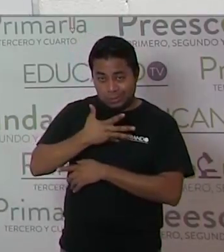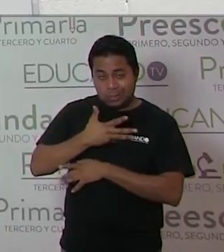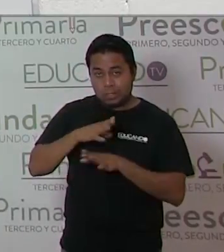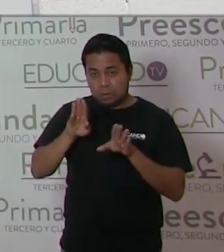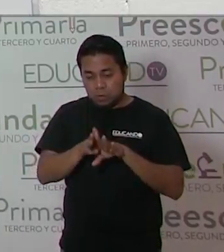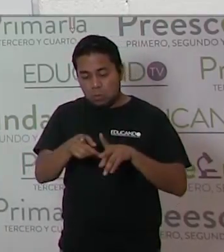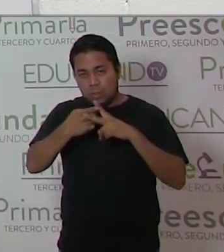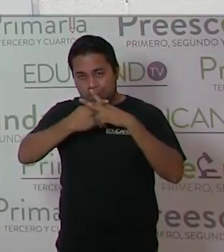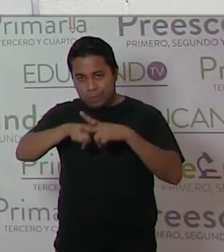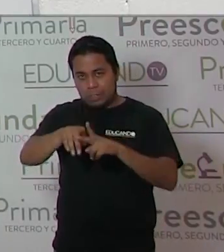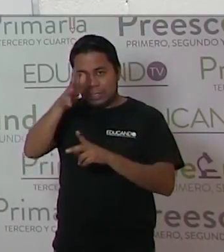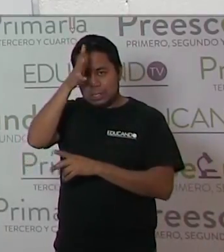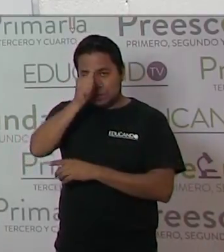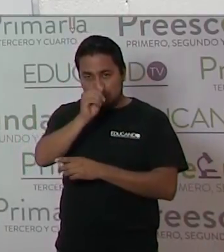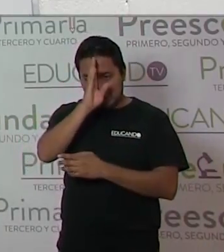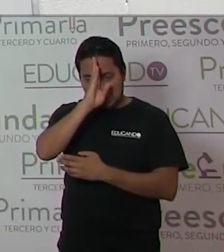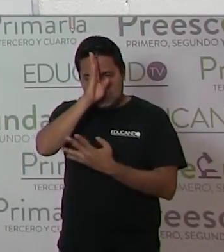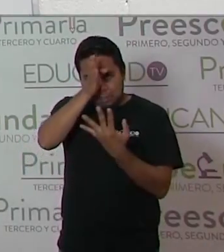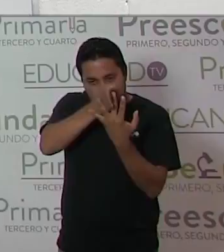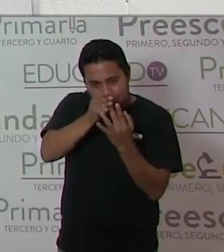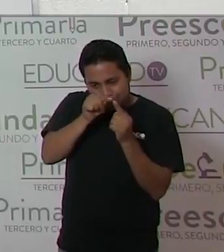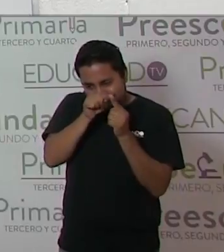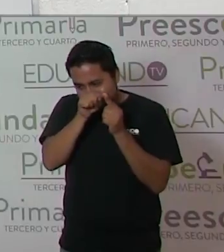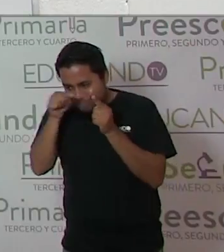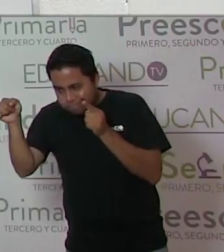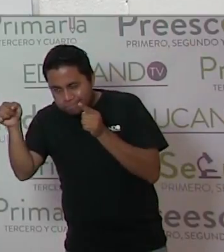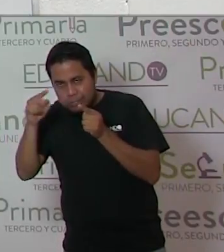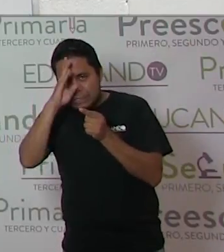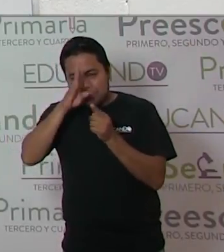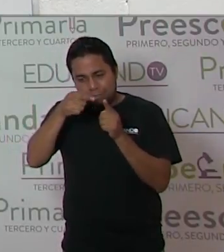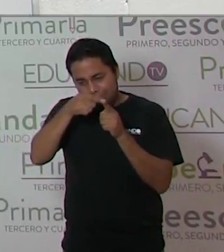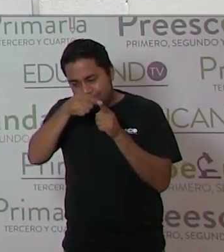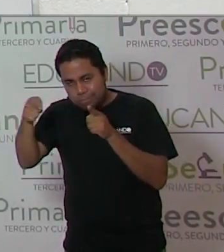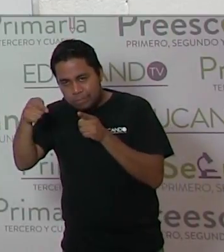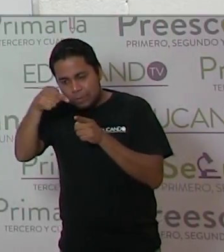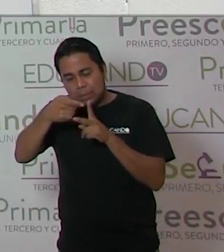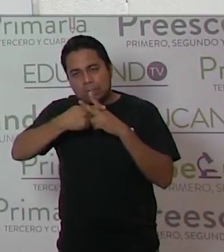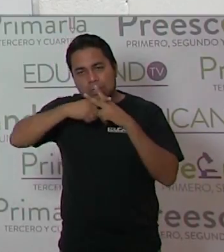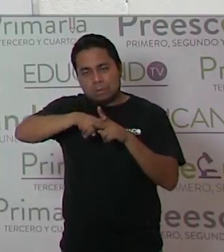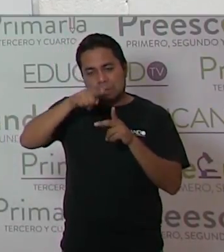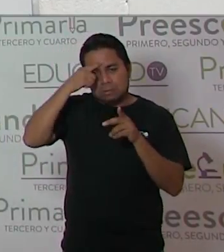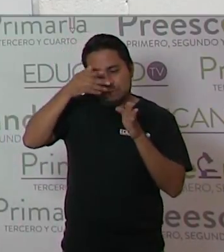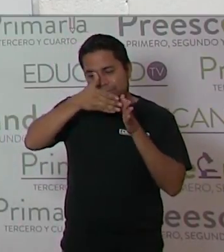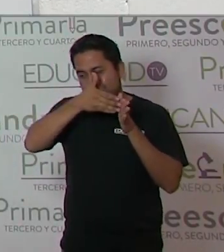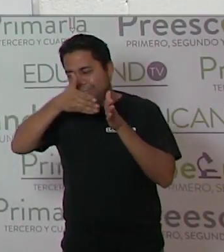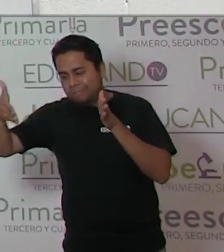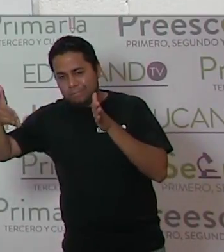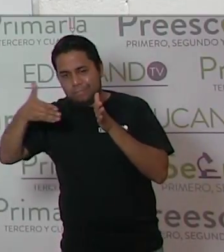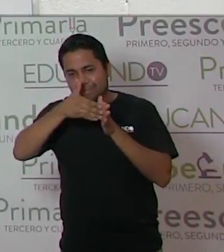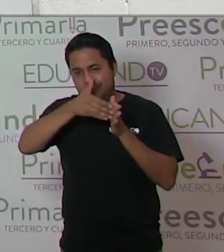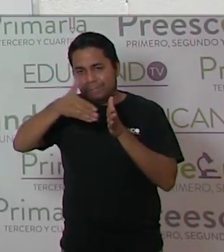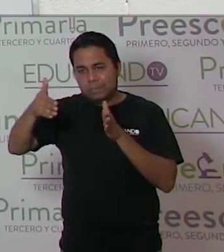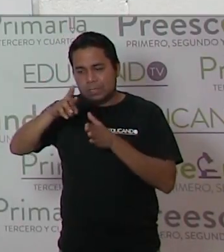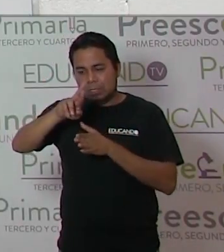a partir de la mitad del diámetro, a partir de aquí hasta